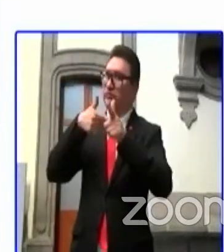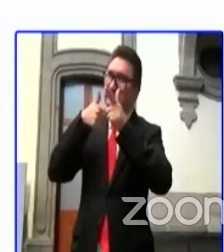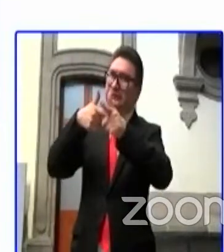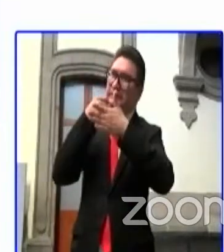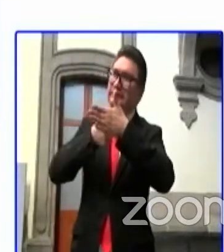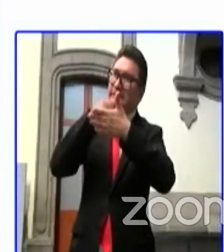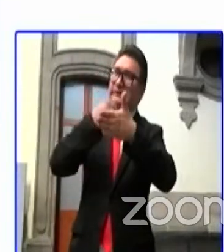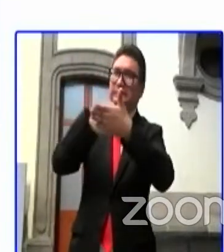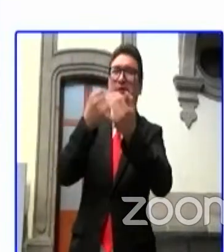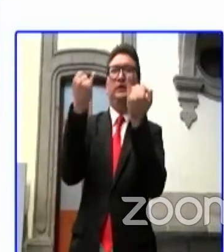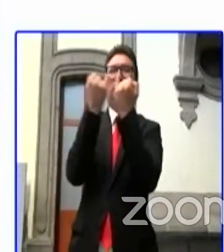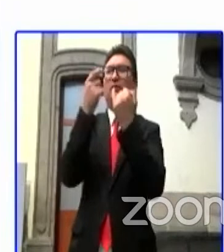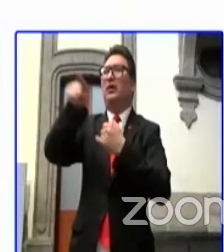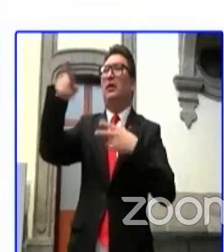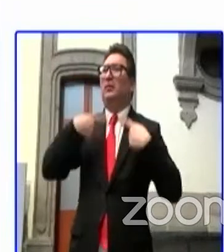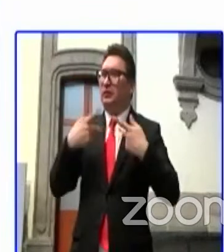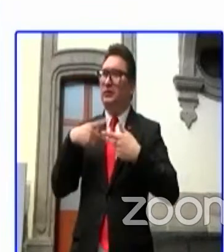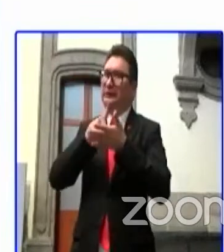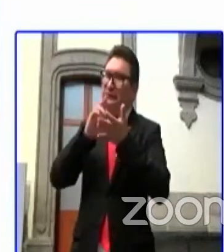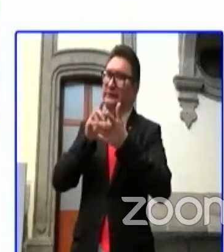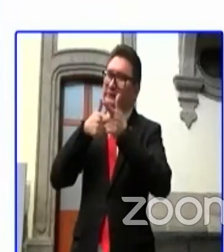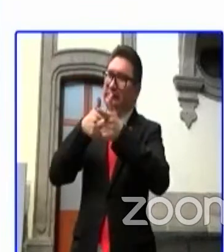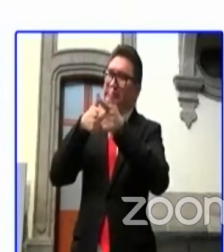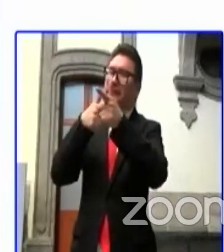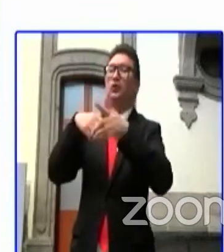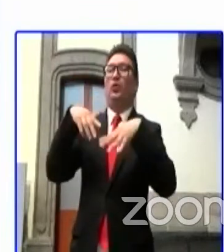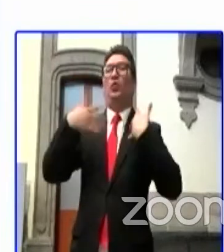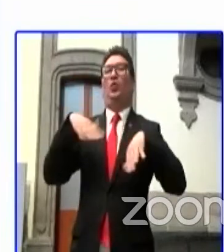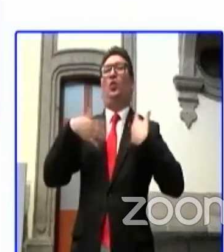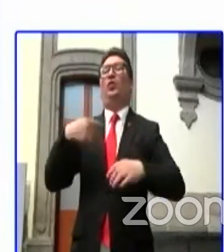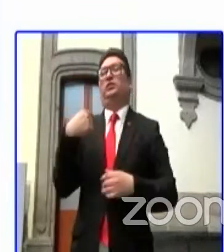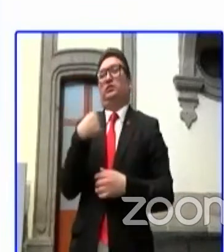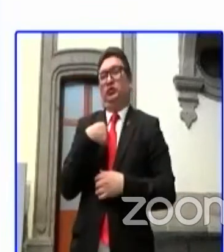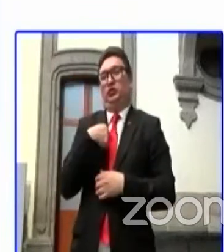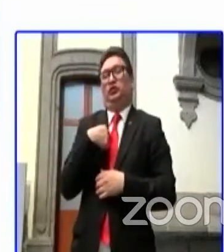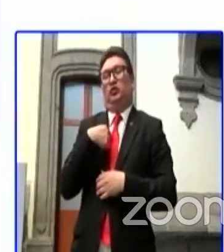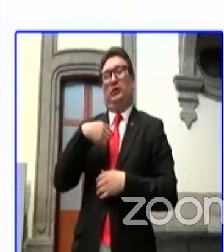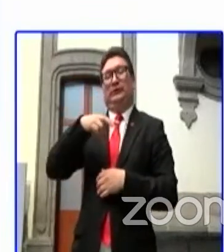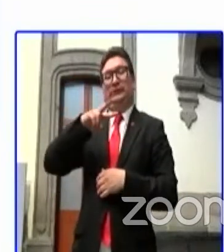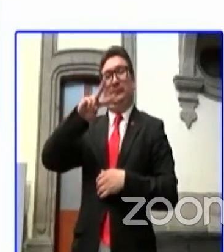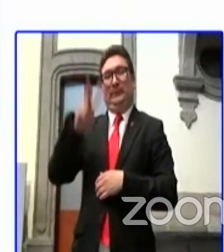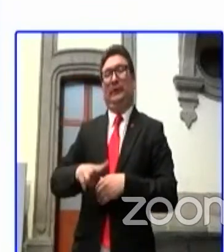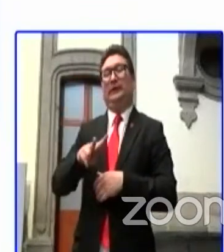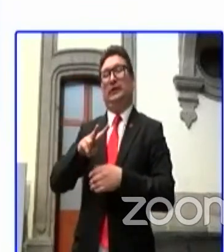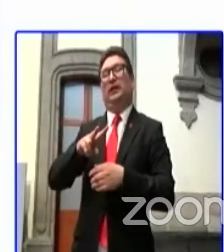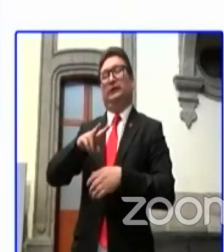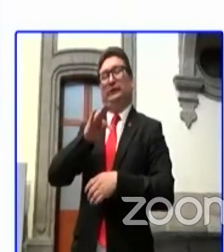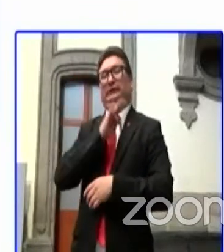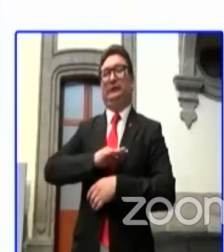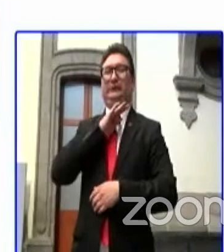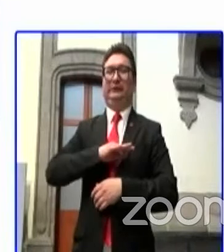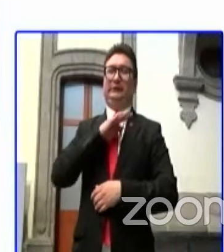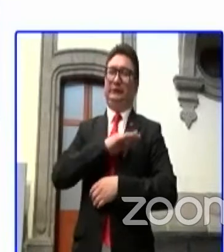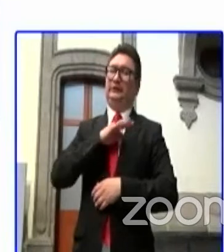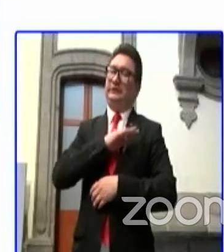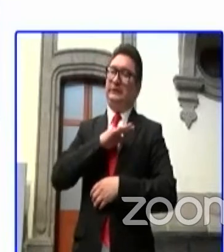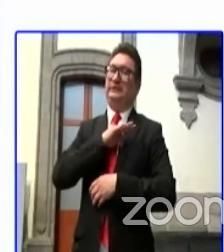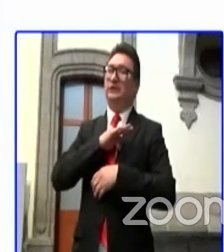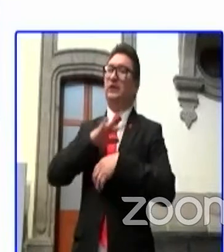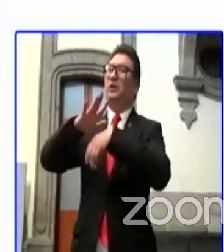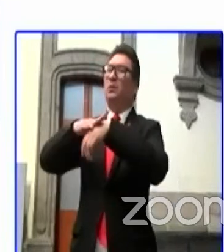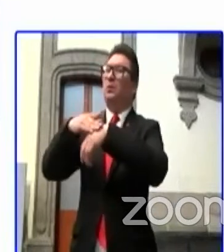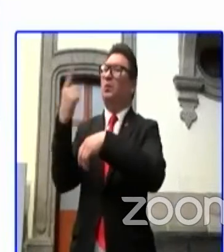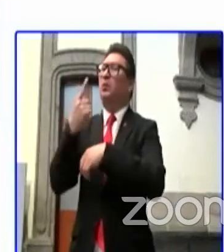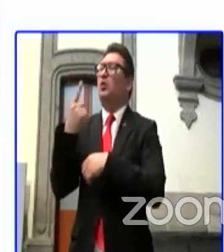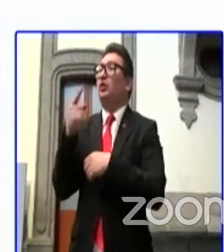las personas con discapacidad. Entonces yo quiero verdaderamente felicitarlos porque es el